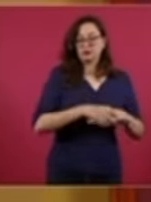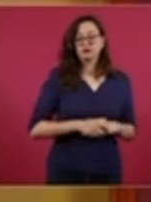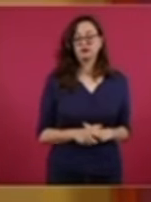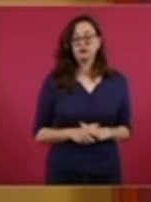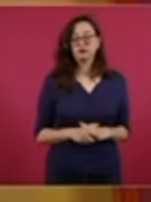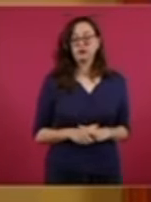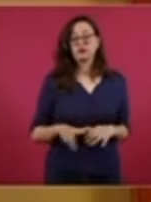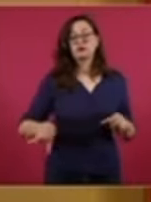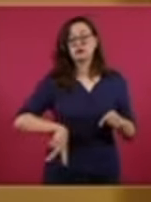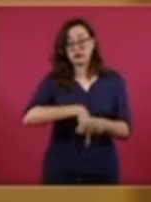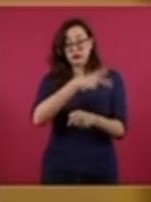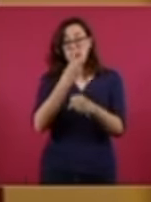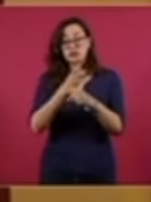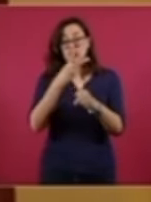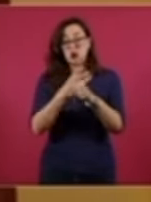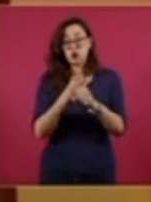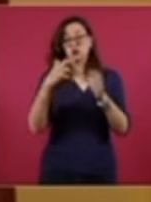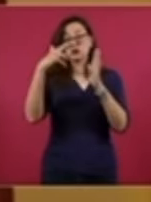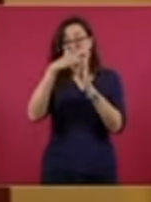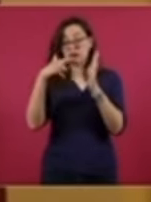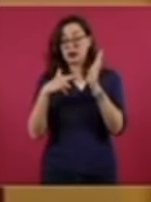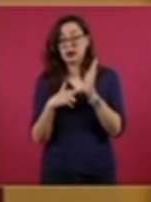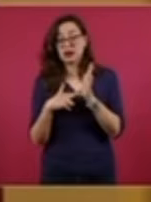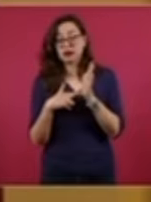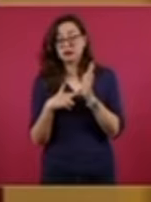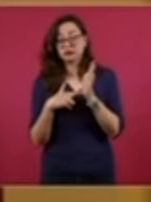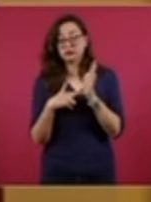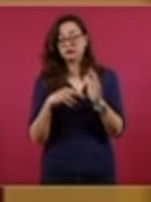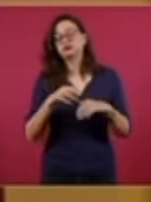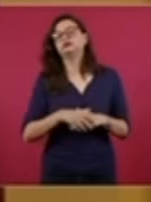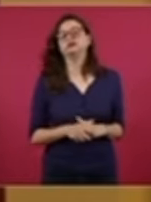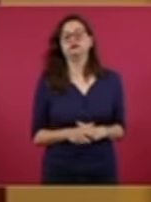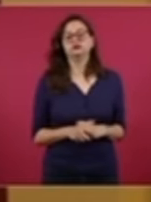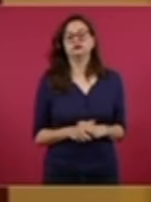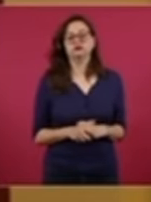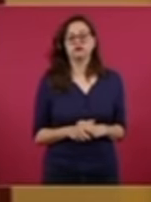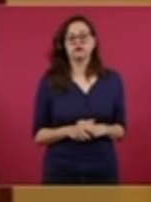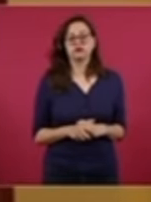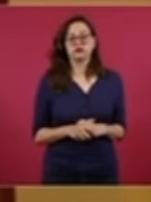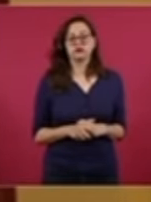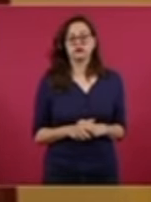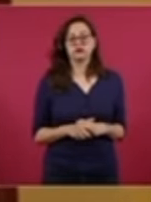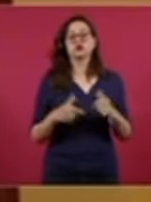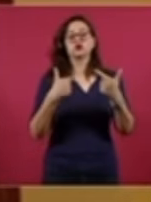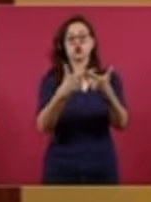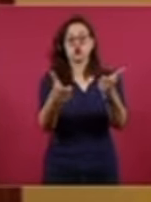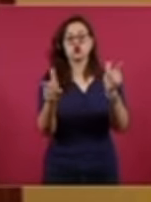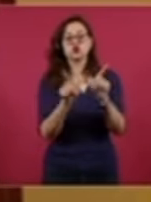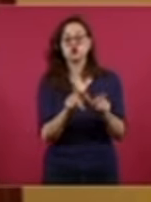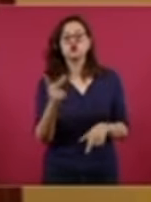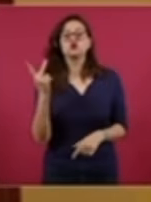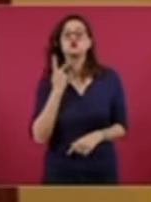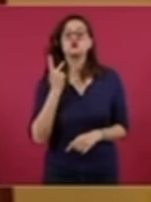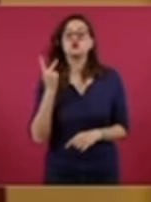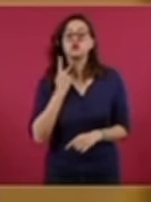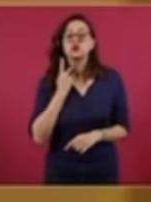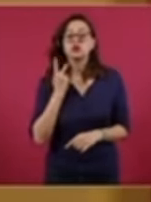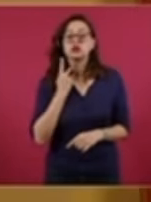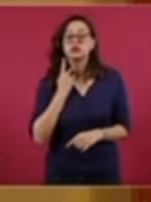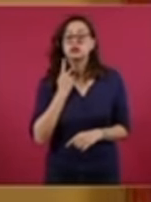Y la segunda regla que establece, en ningún caso un partido político